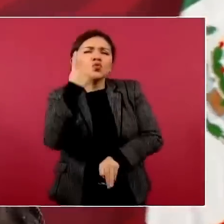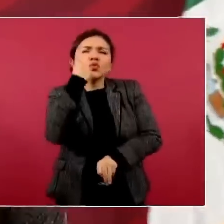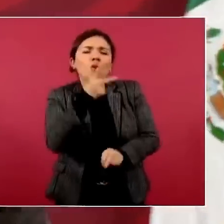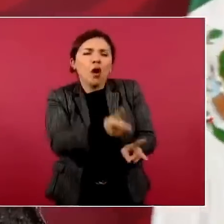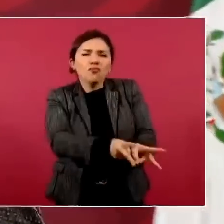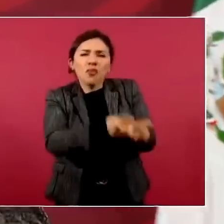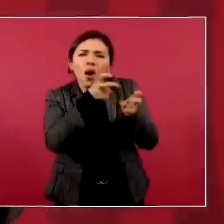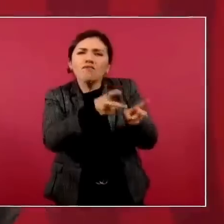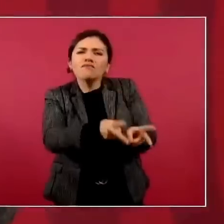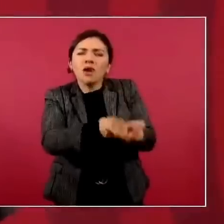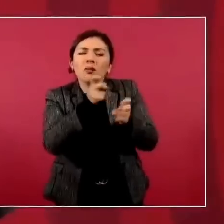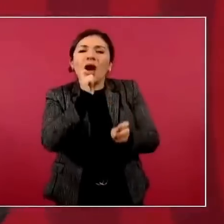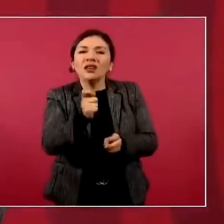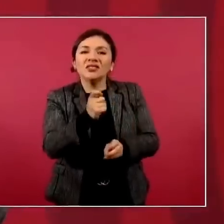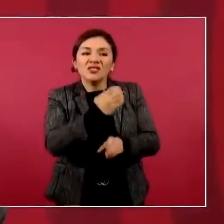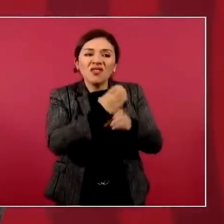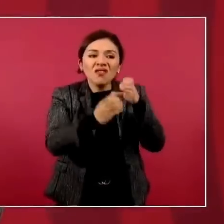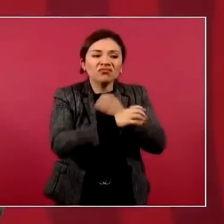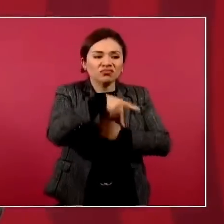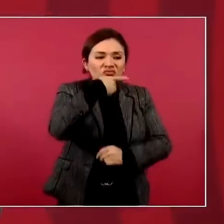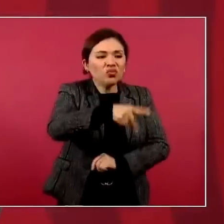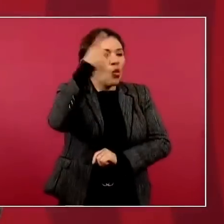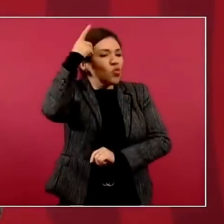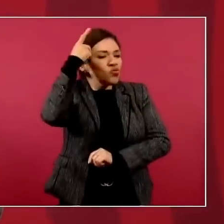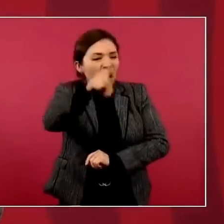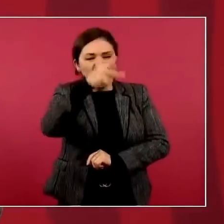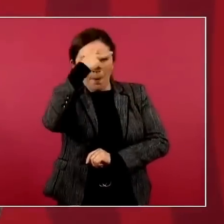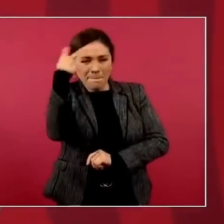el transferir los bienes públicos